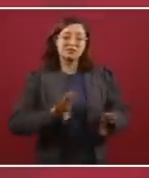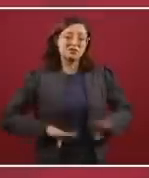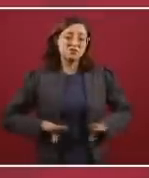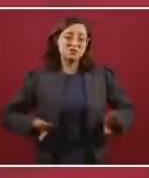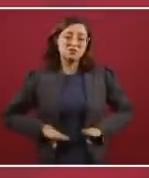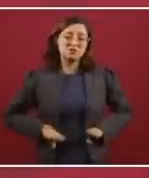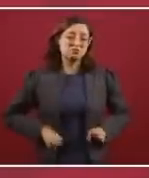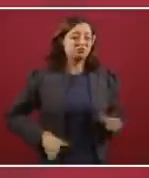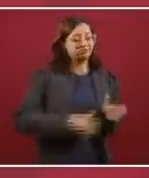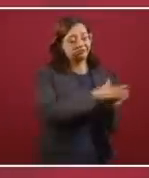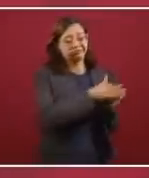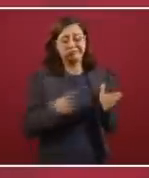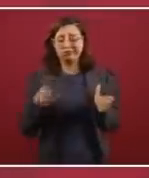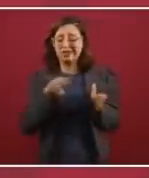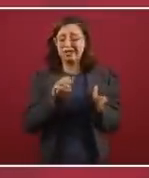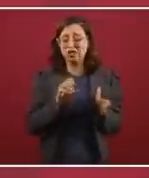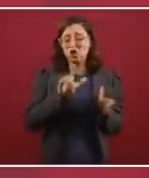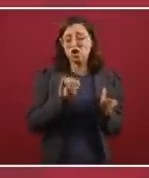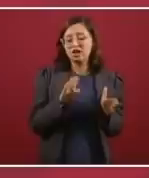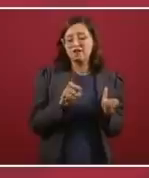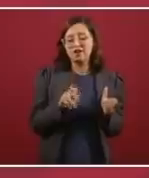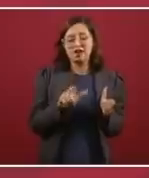durante todo el periodo neoliberal,